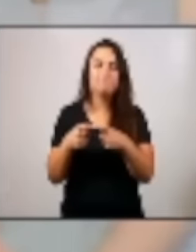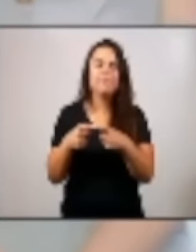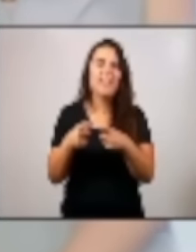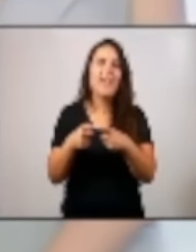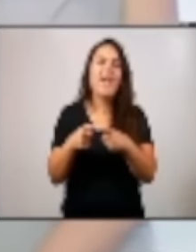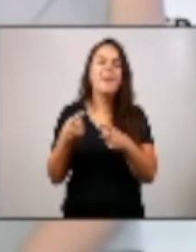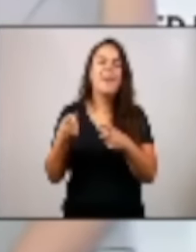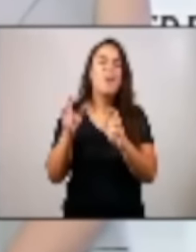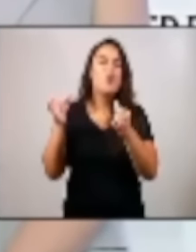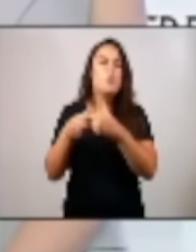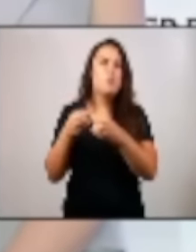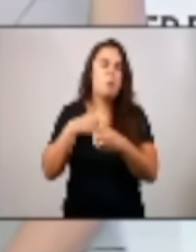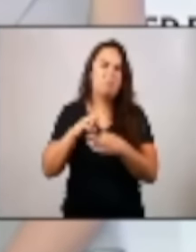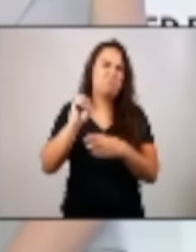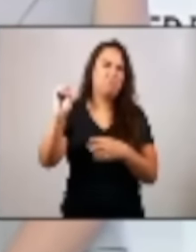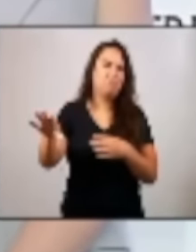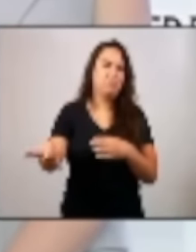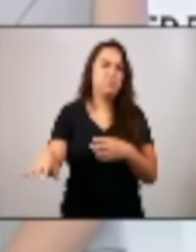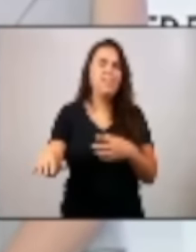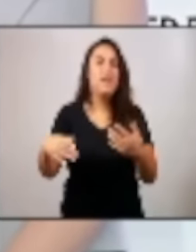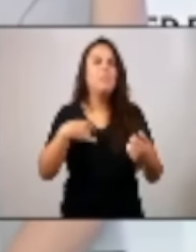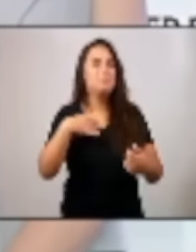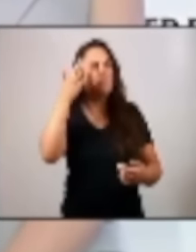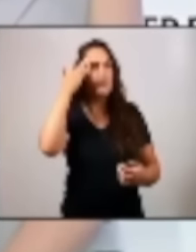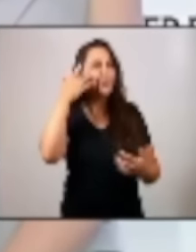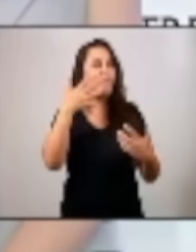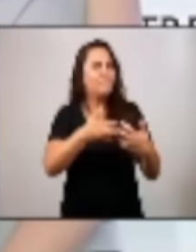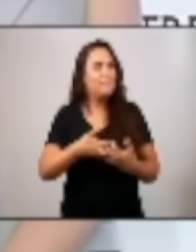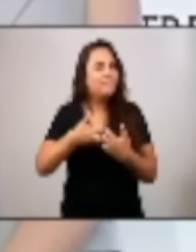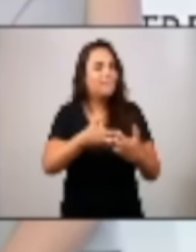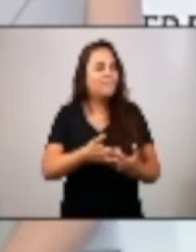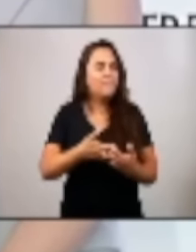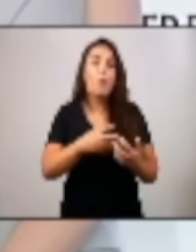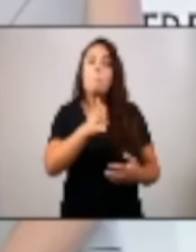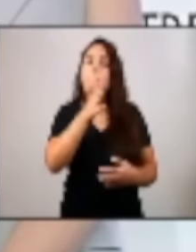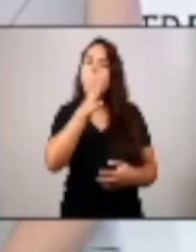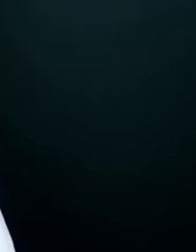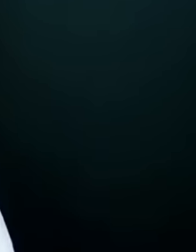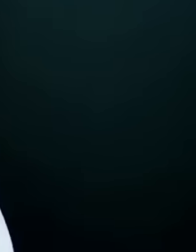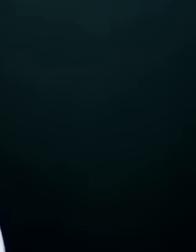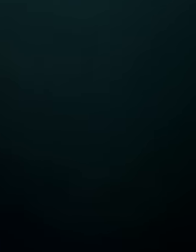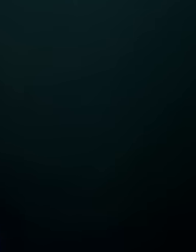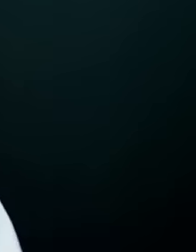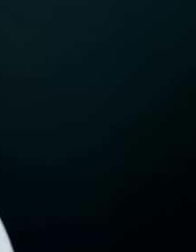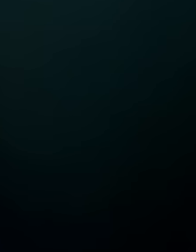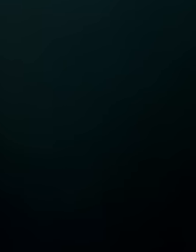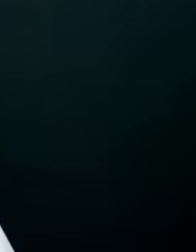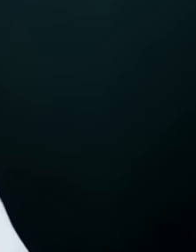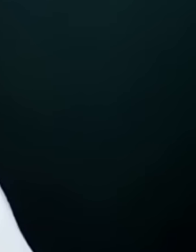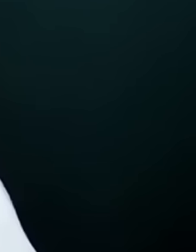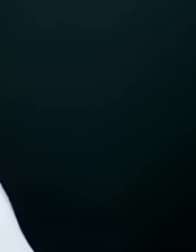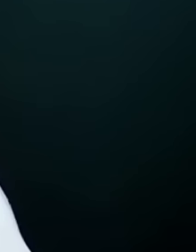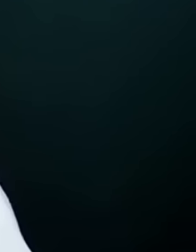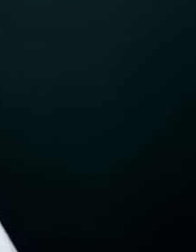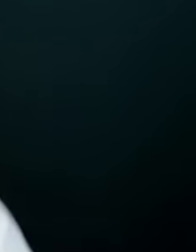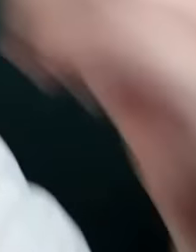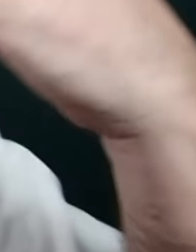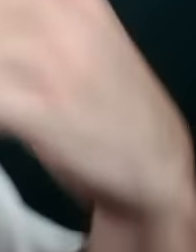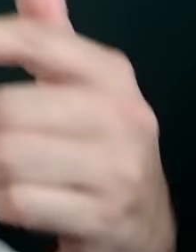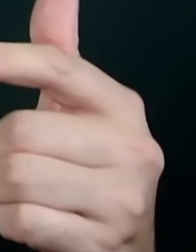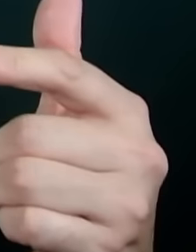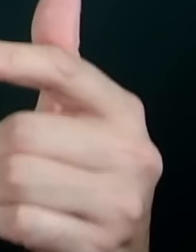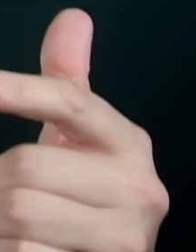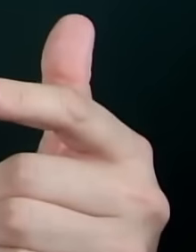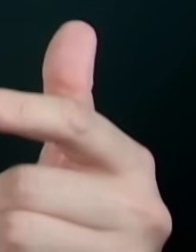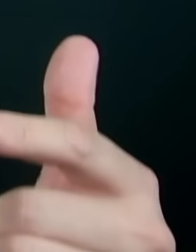Gobierno cuando íbamos a entrar, y mi ilusión y mi lucha diaria ha sido por y para los extremeños. La María a la que se refiere es a María Guardiola. ¿Os